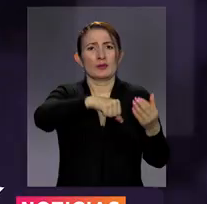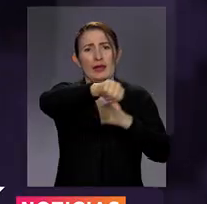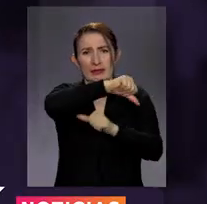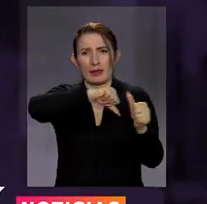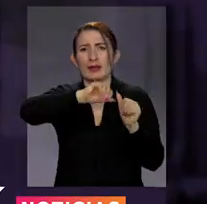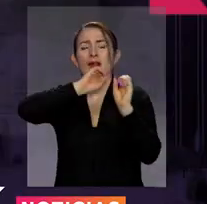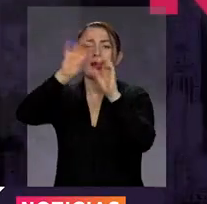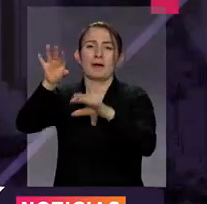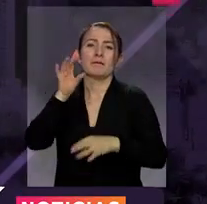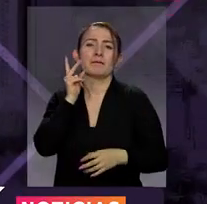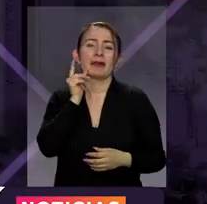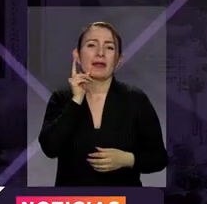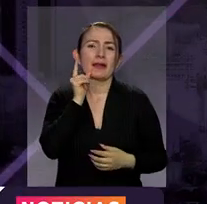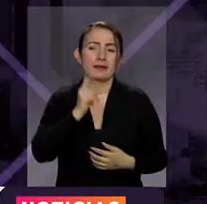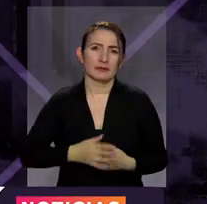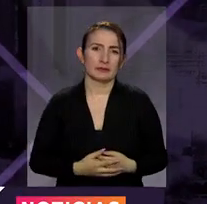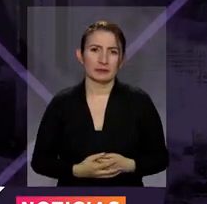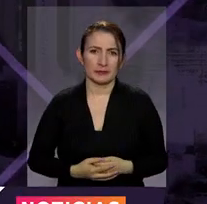Pereira.